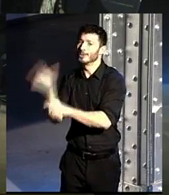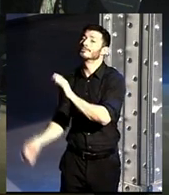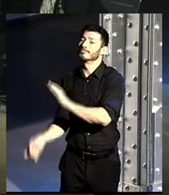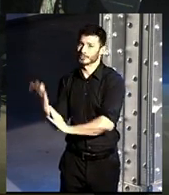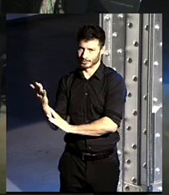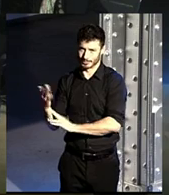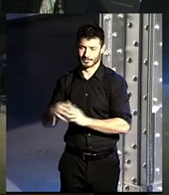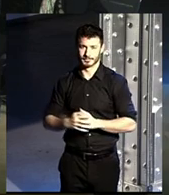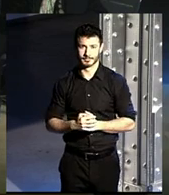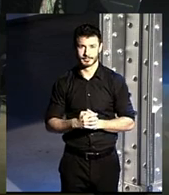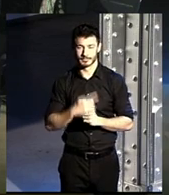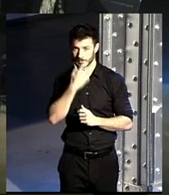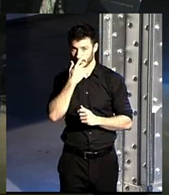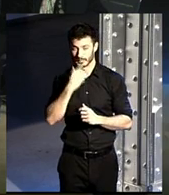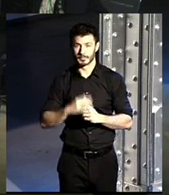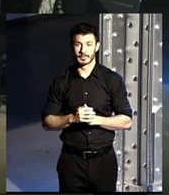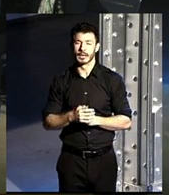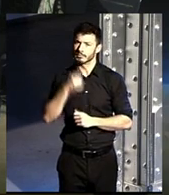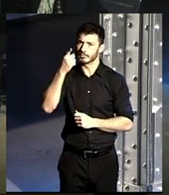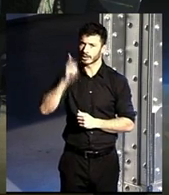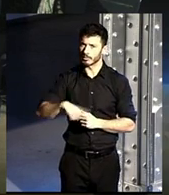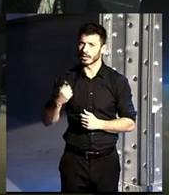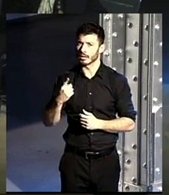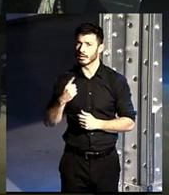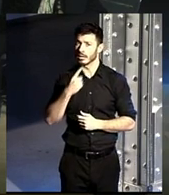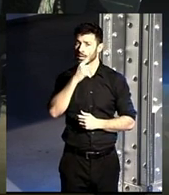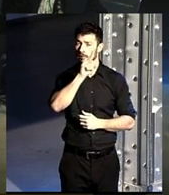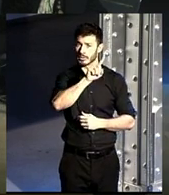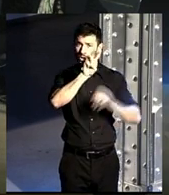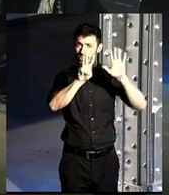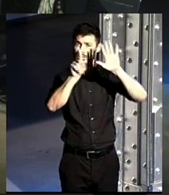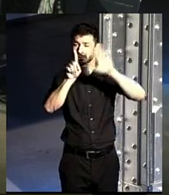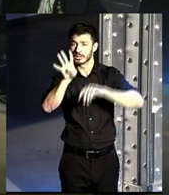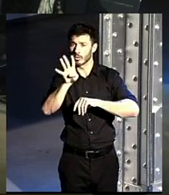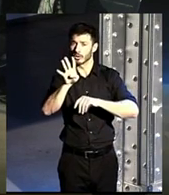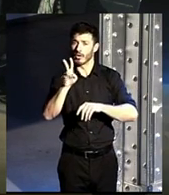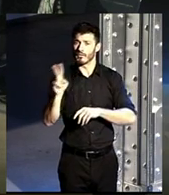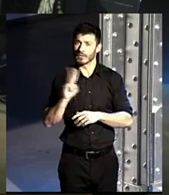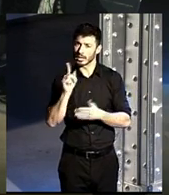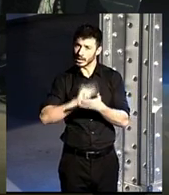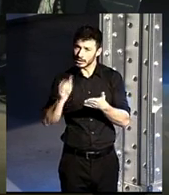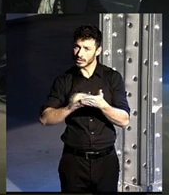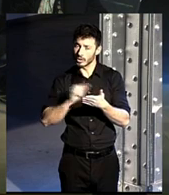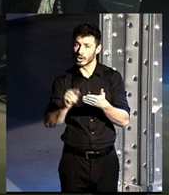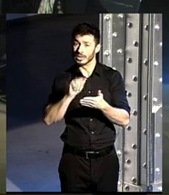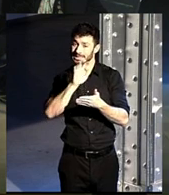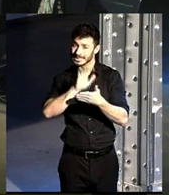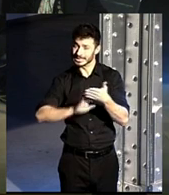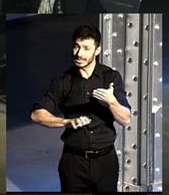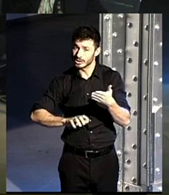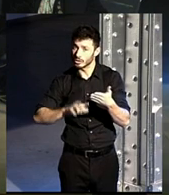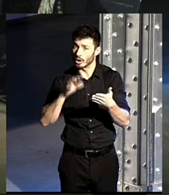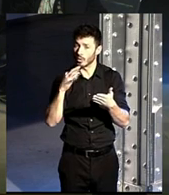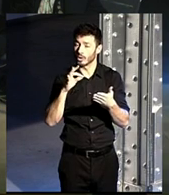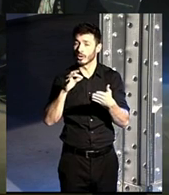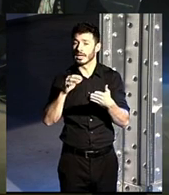punto. Y otra cosa, en 1864 Verne escribió el único texto de crítica literaria